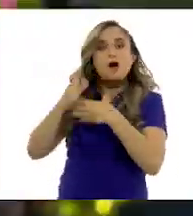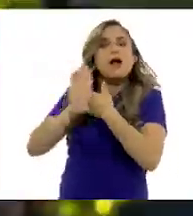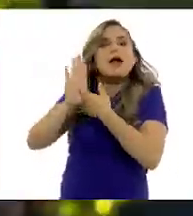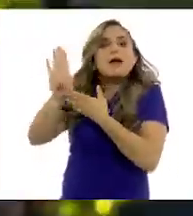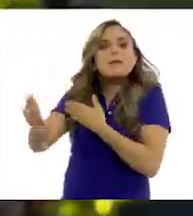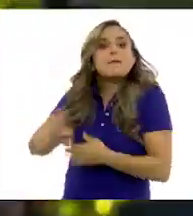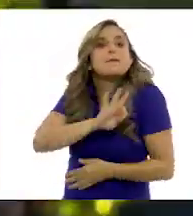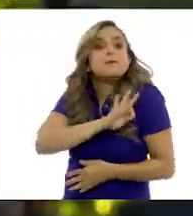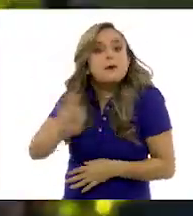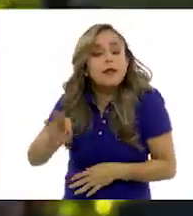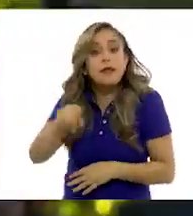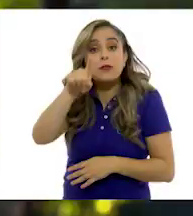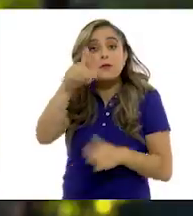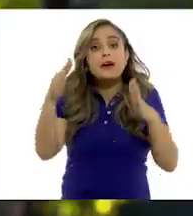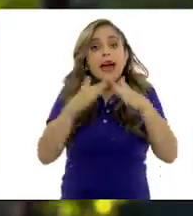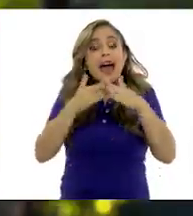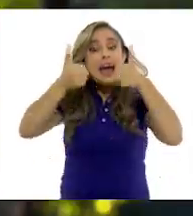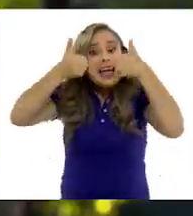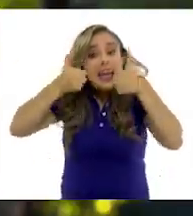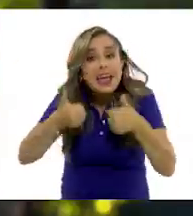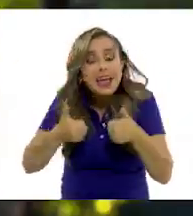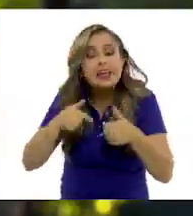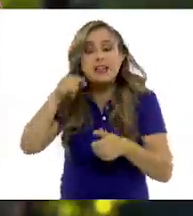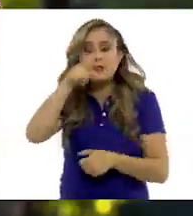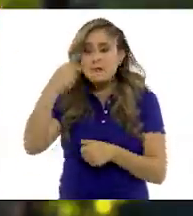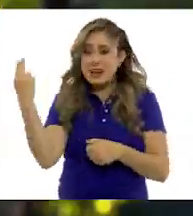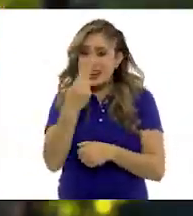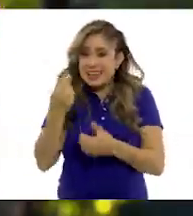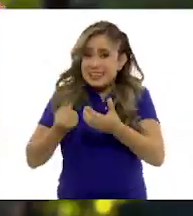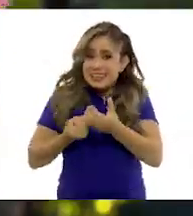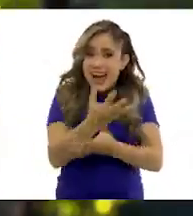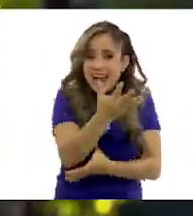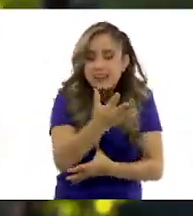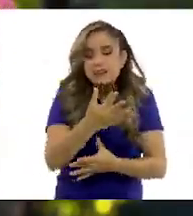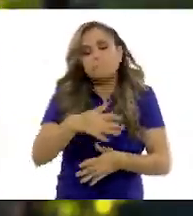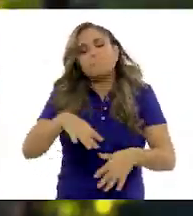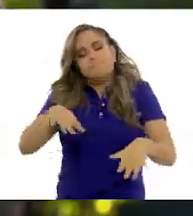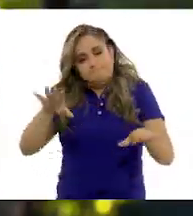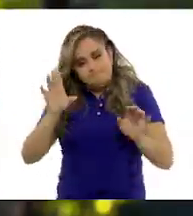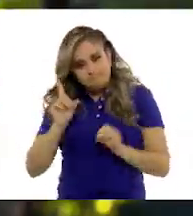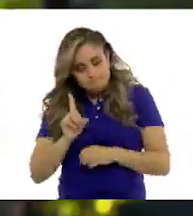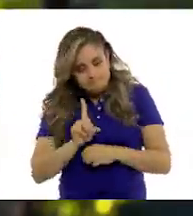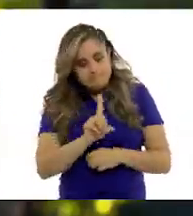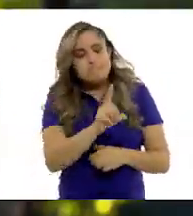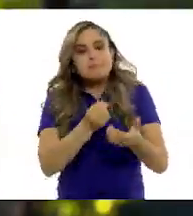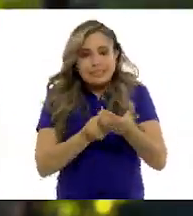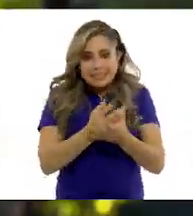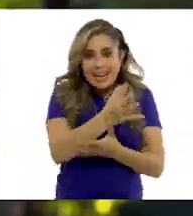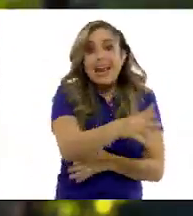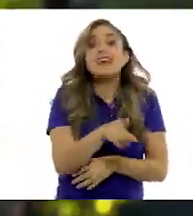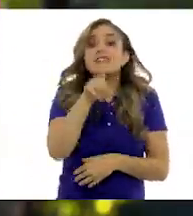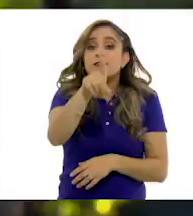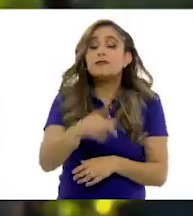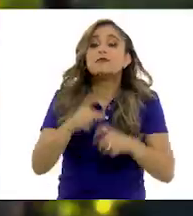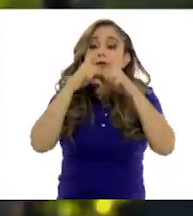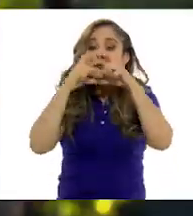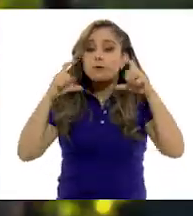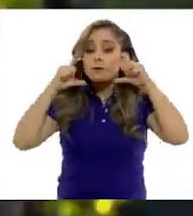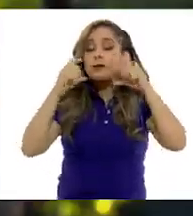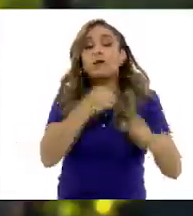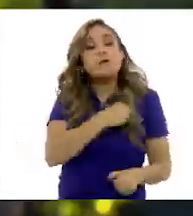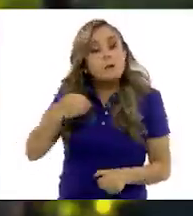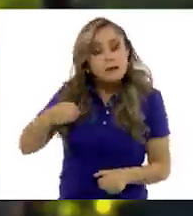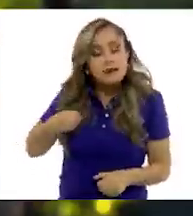no salir de casa a menos que sea muy necesario. Si lo haces, utiliza el